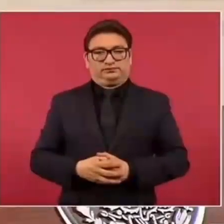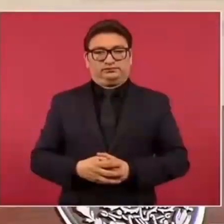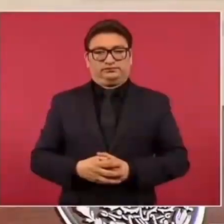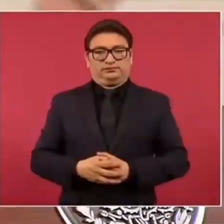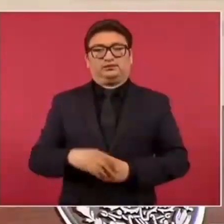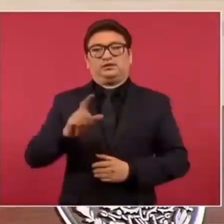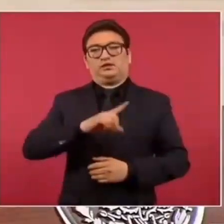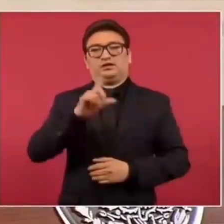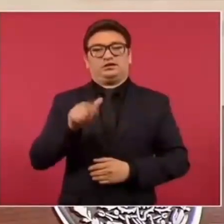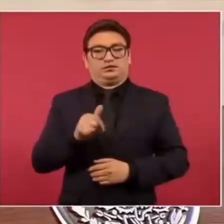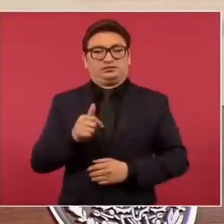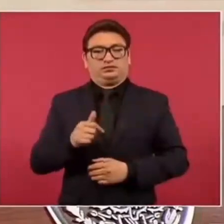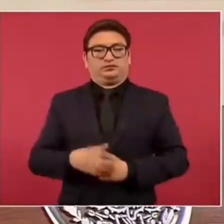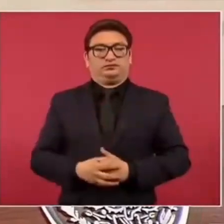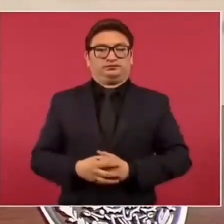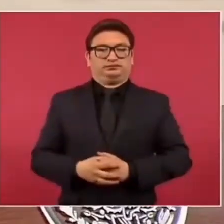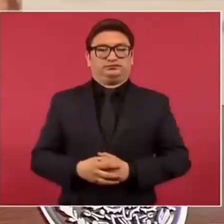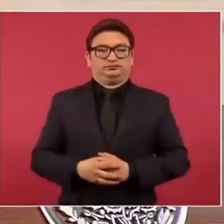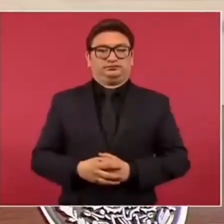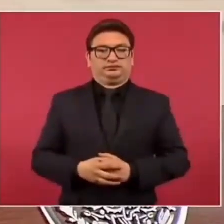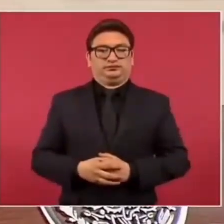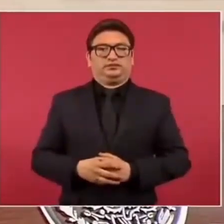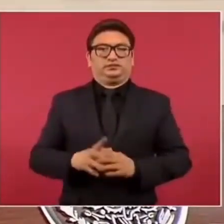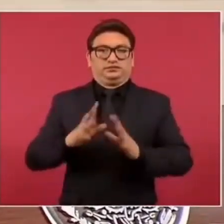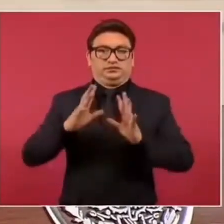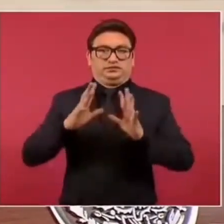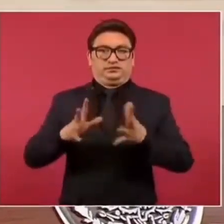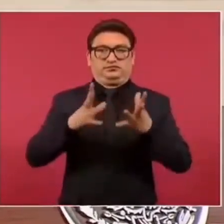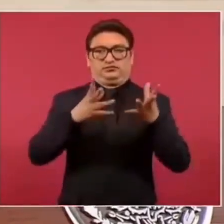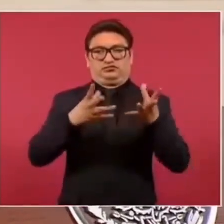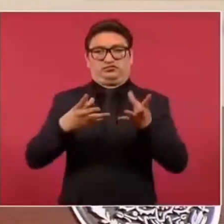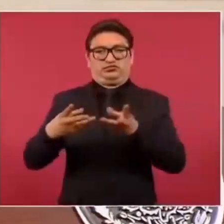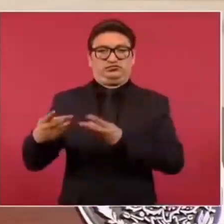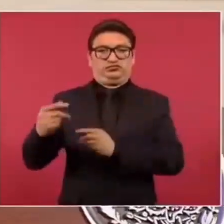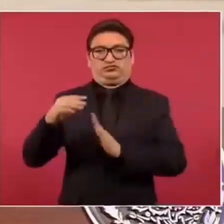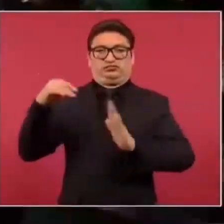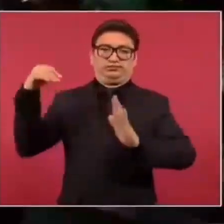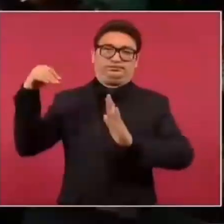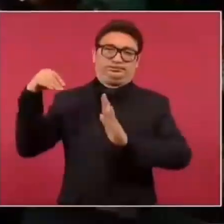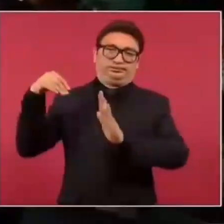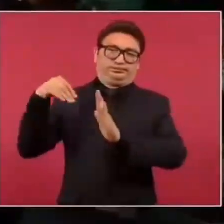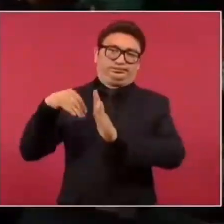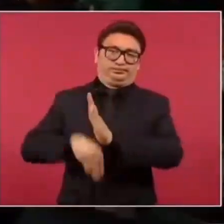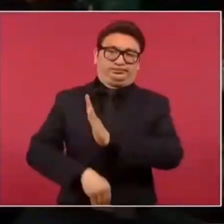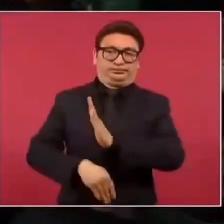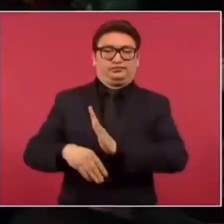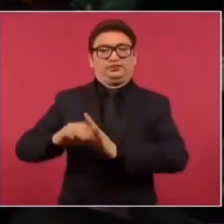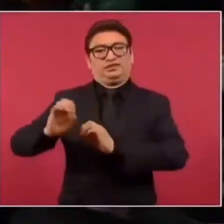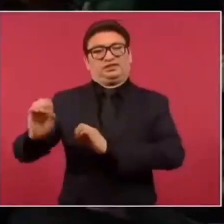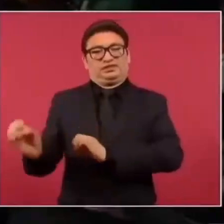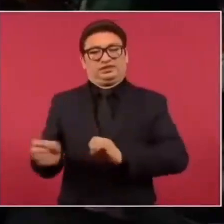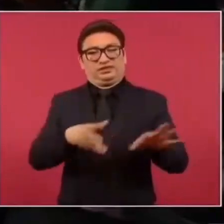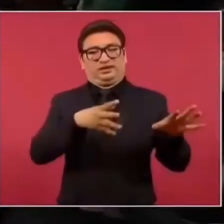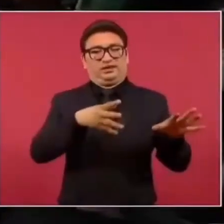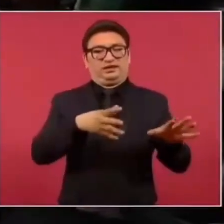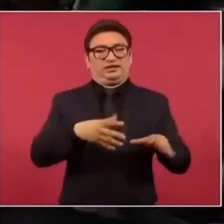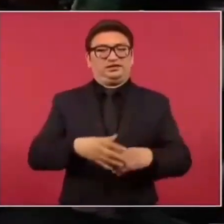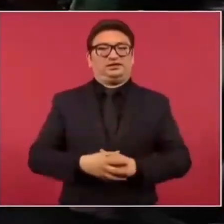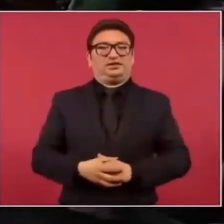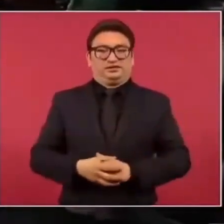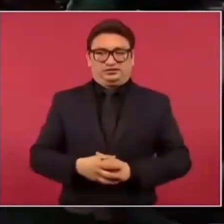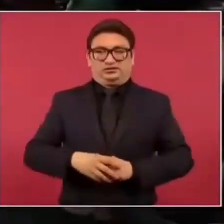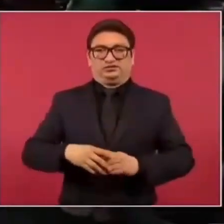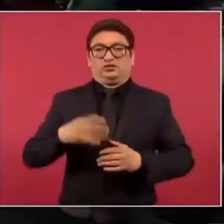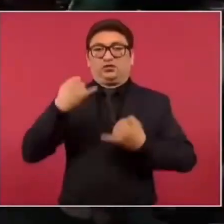Y luego ya viene la decadencia, el abandono de